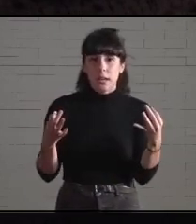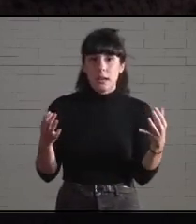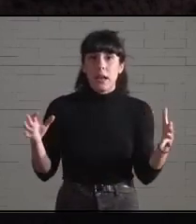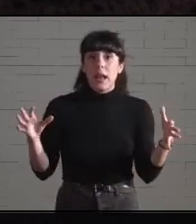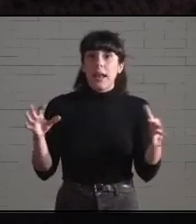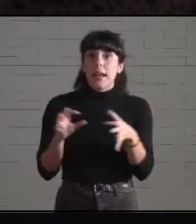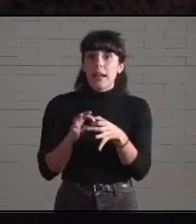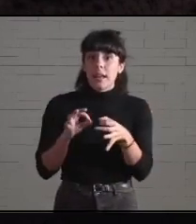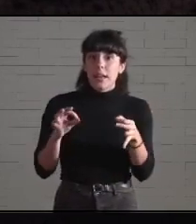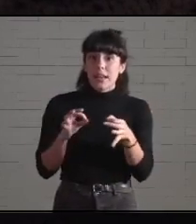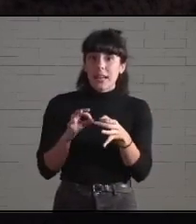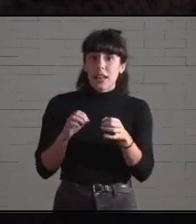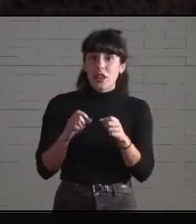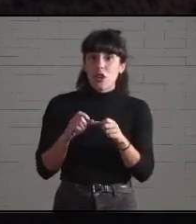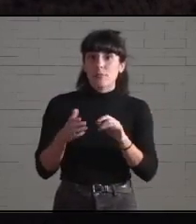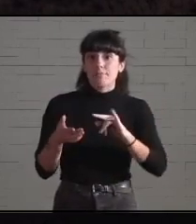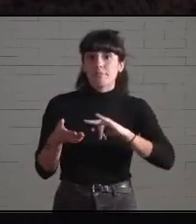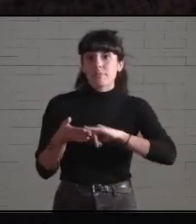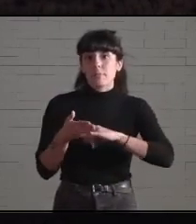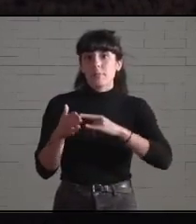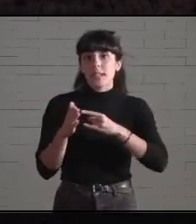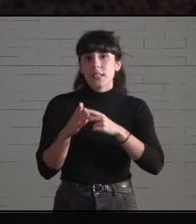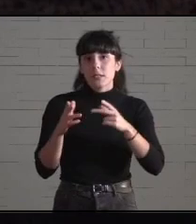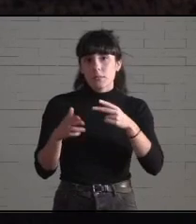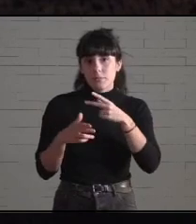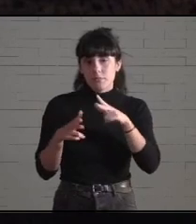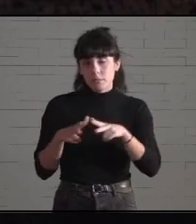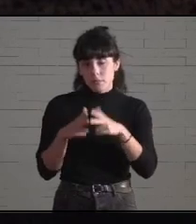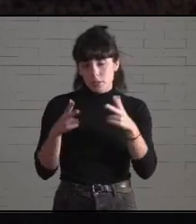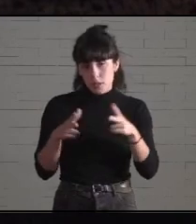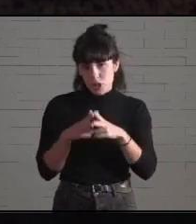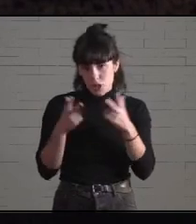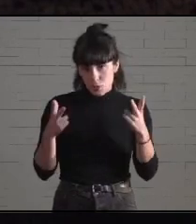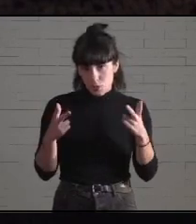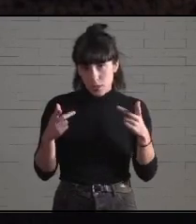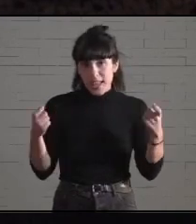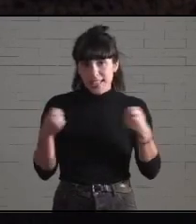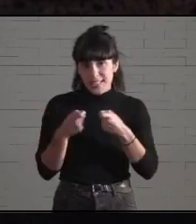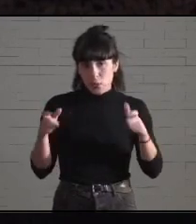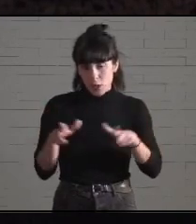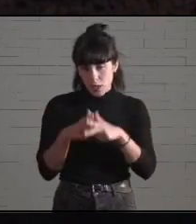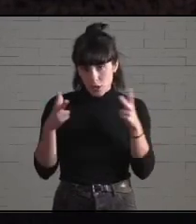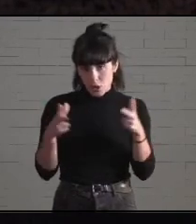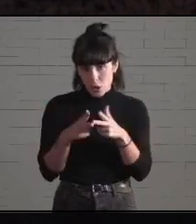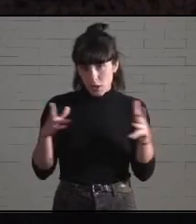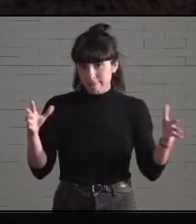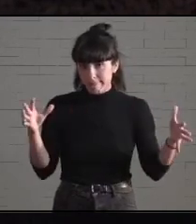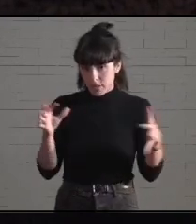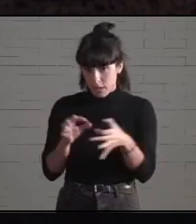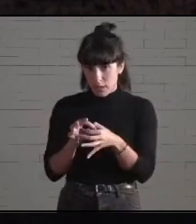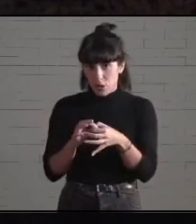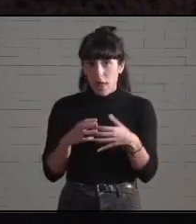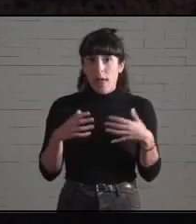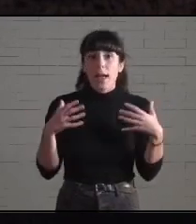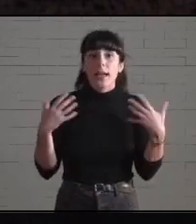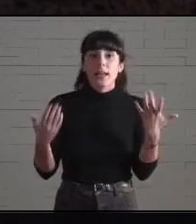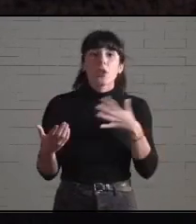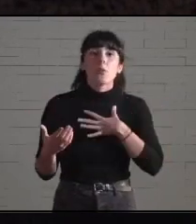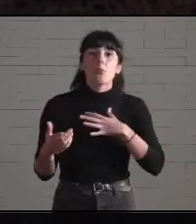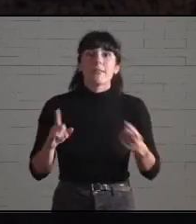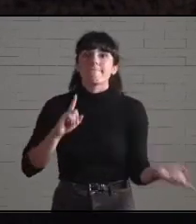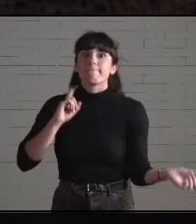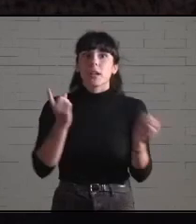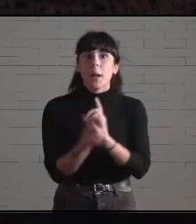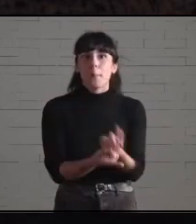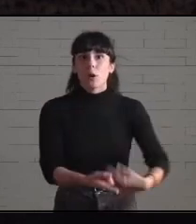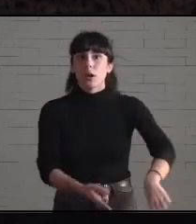tu empleo y a tu carrera laboral y de cotización, ¿vale? Entonces, sería un cambio radical, ese